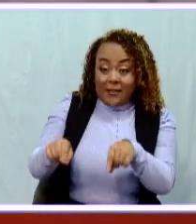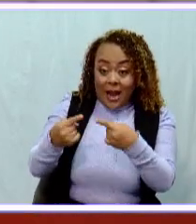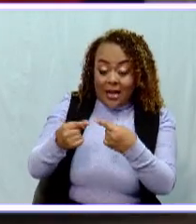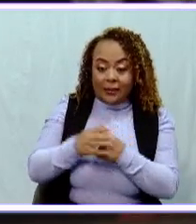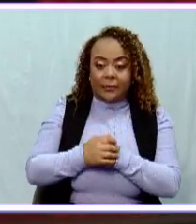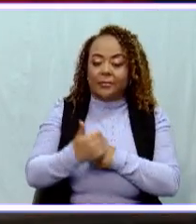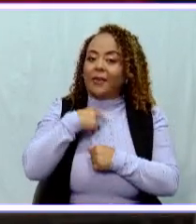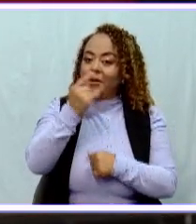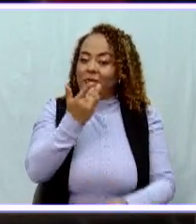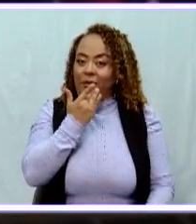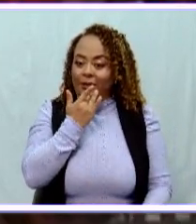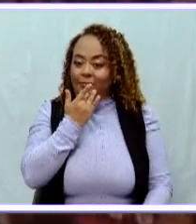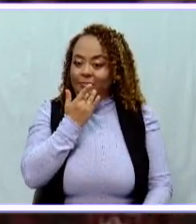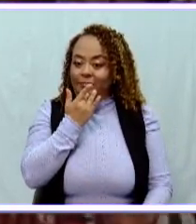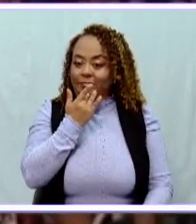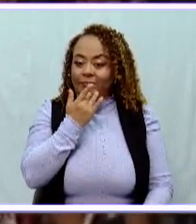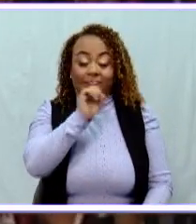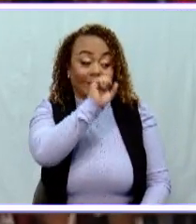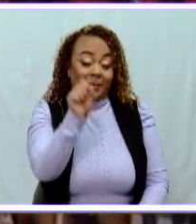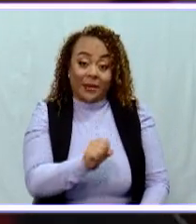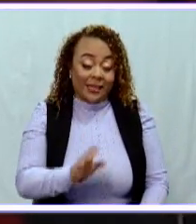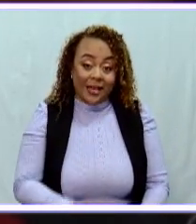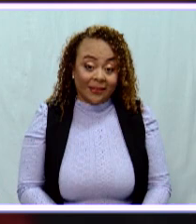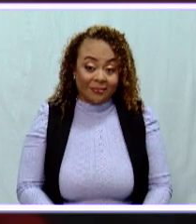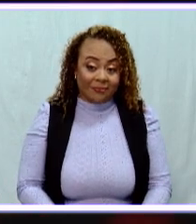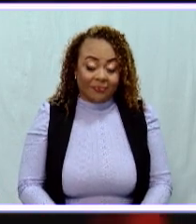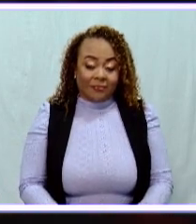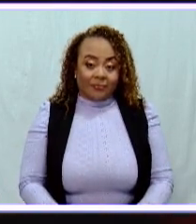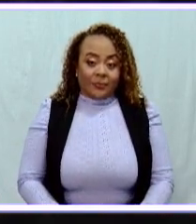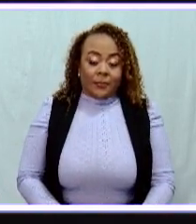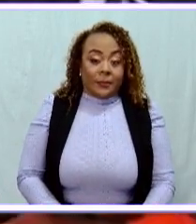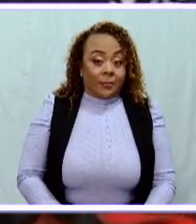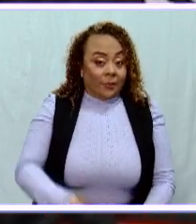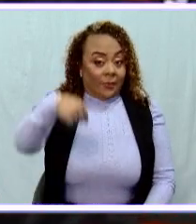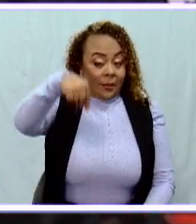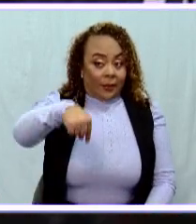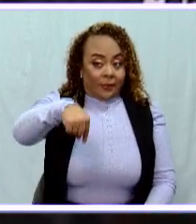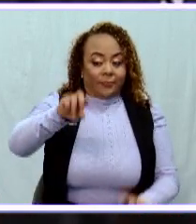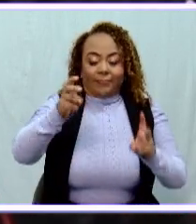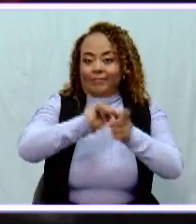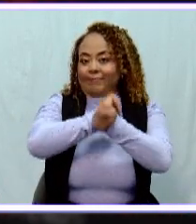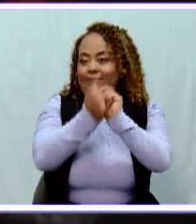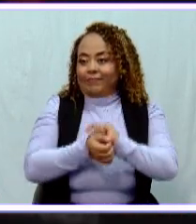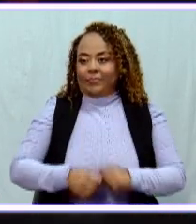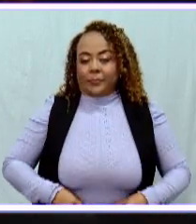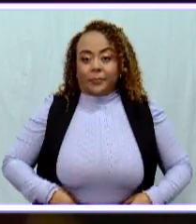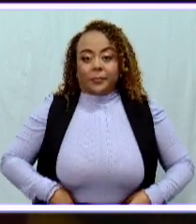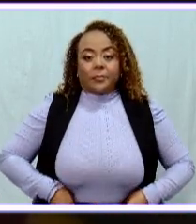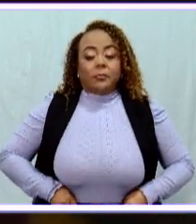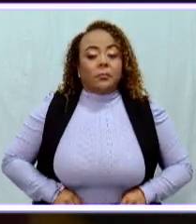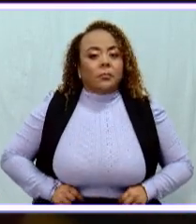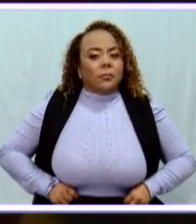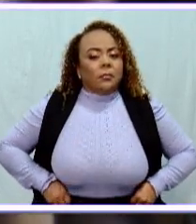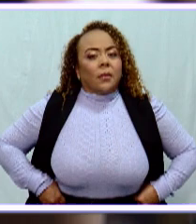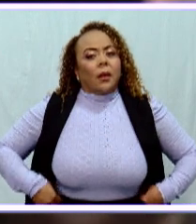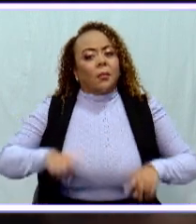avión favorito deportivo Saprissa favorito Claro hoy pero cambió porque